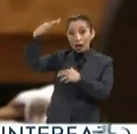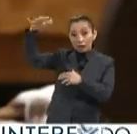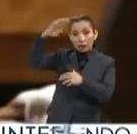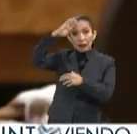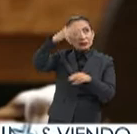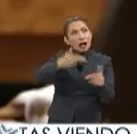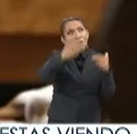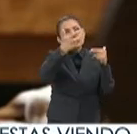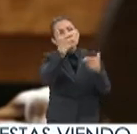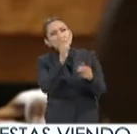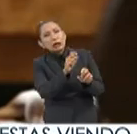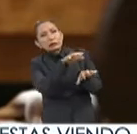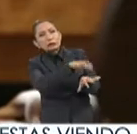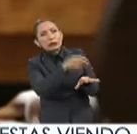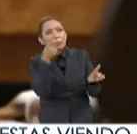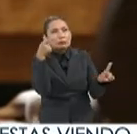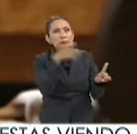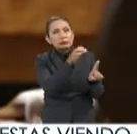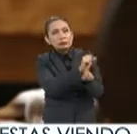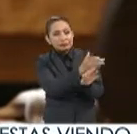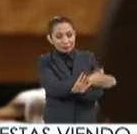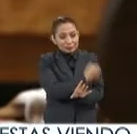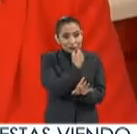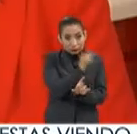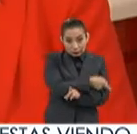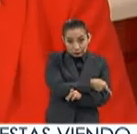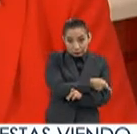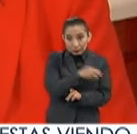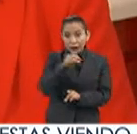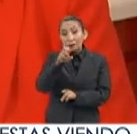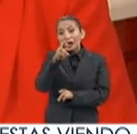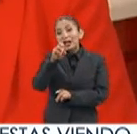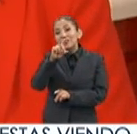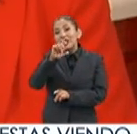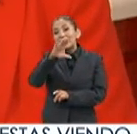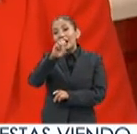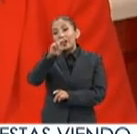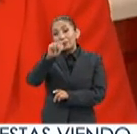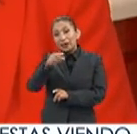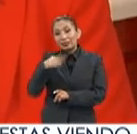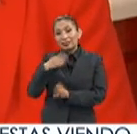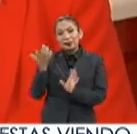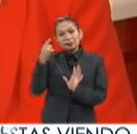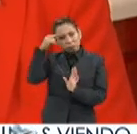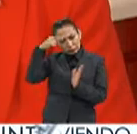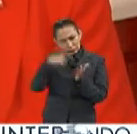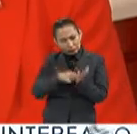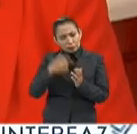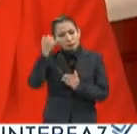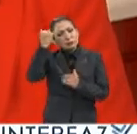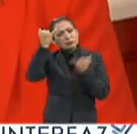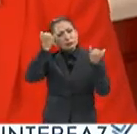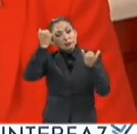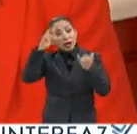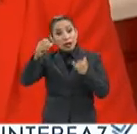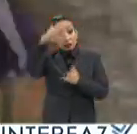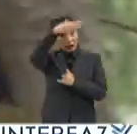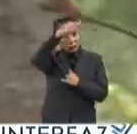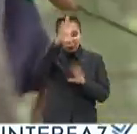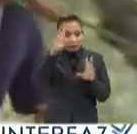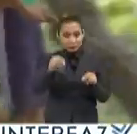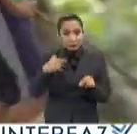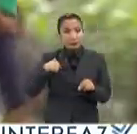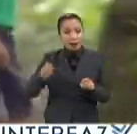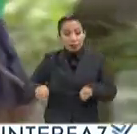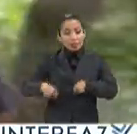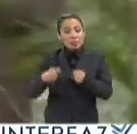piensan en negocios relacionados con las metas que tenían de niños? María del Carmen Cabrera cree fielmente en que emprender no es cosa de adultos. Si